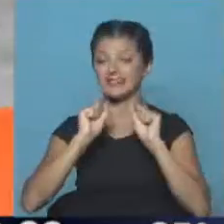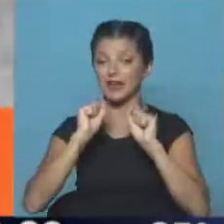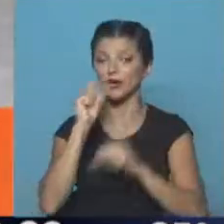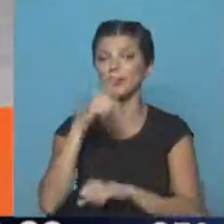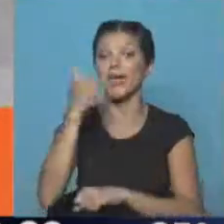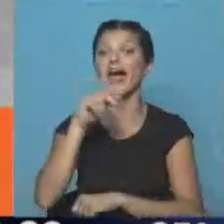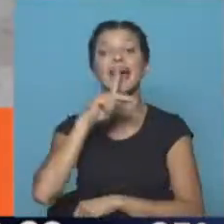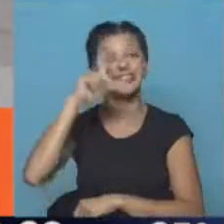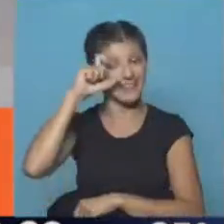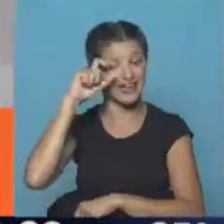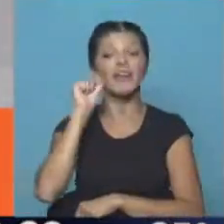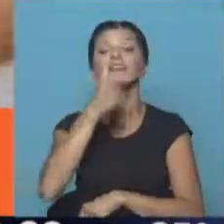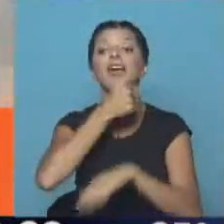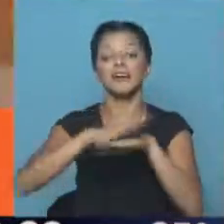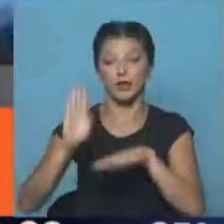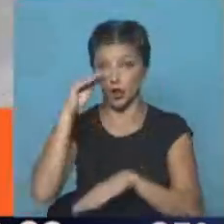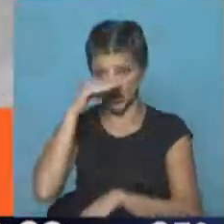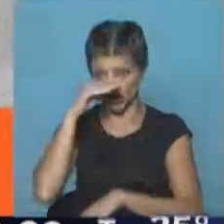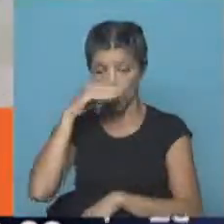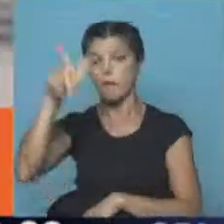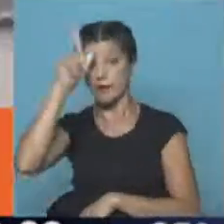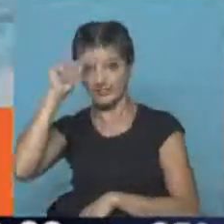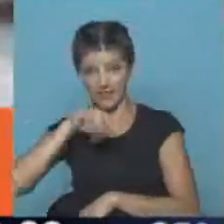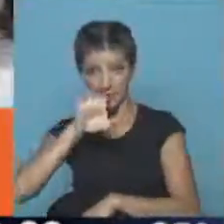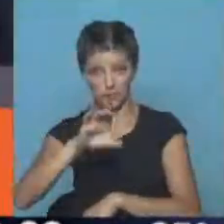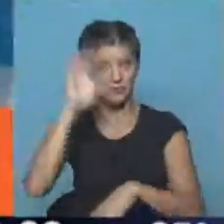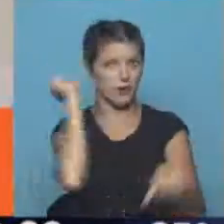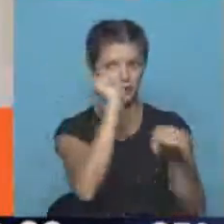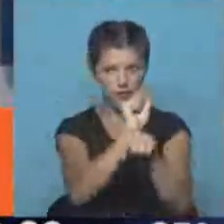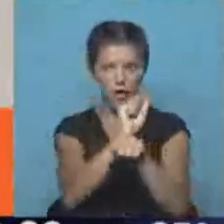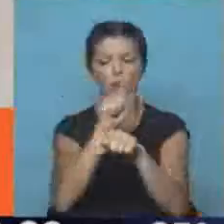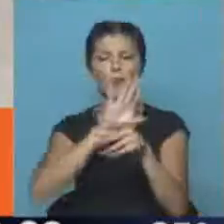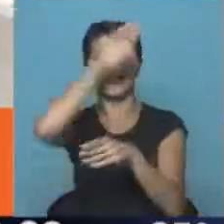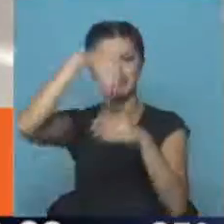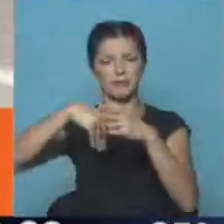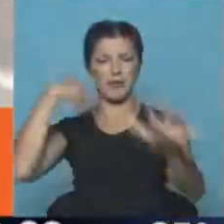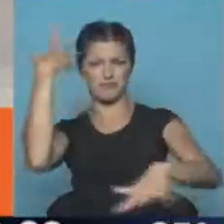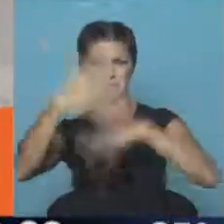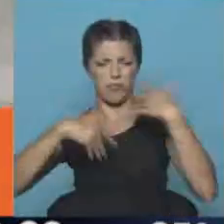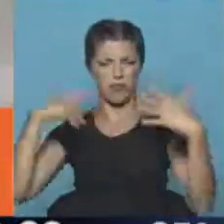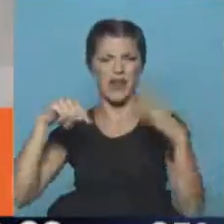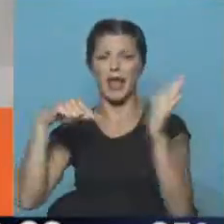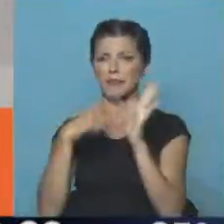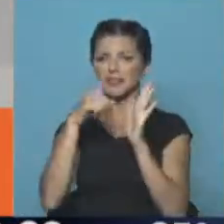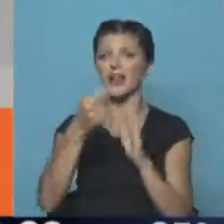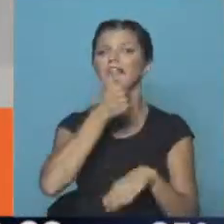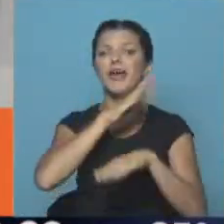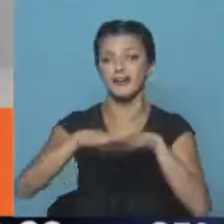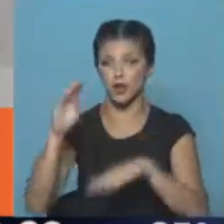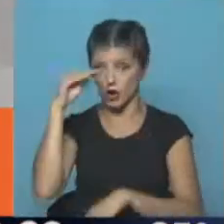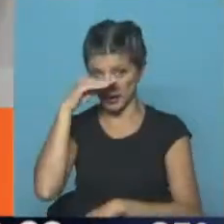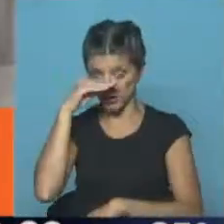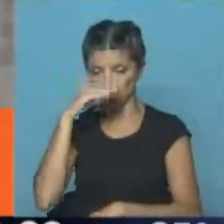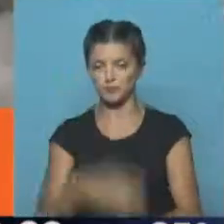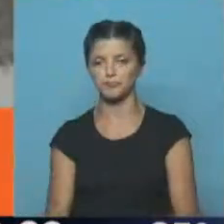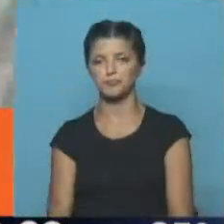ATE Río Negro, Rodolfo Aguiar, por la policía provincial, por participar de esta movilización en pleno centro de la capital rionegrina. Fue en el